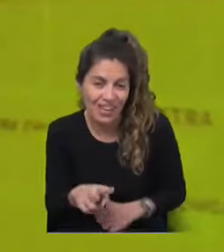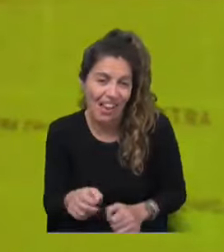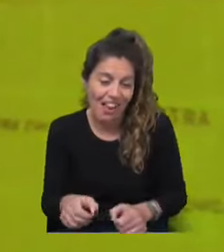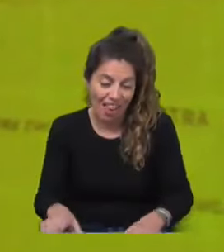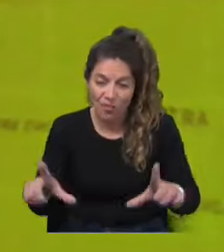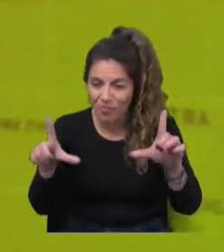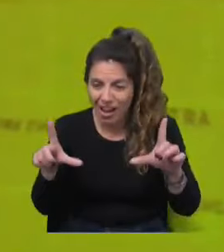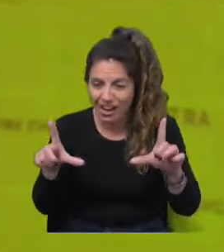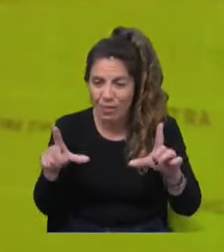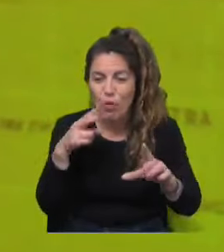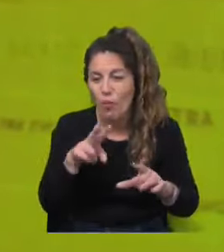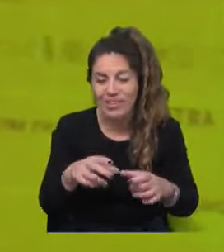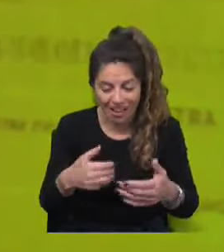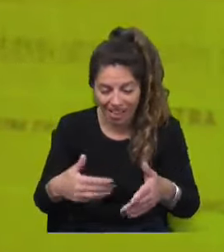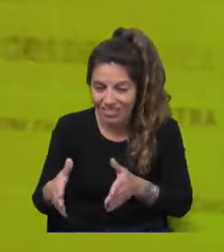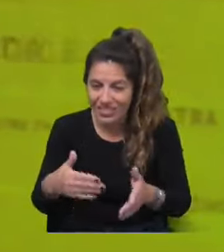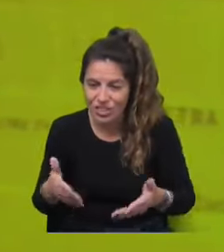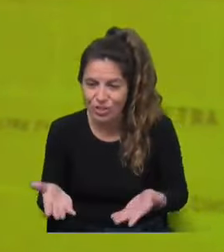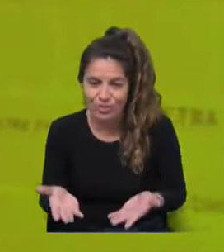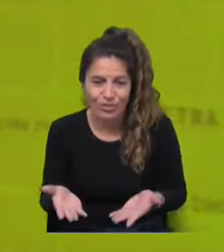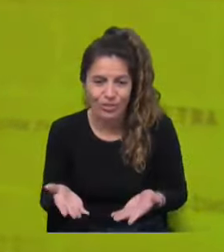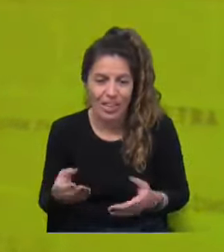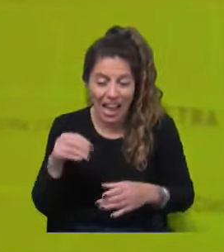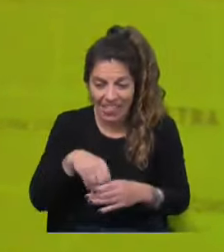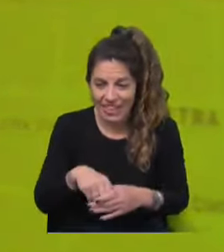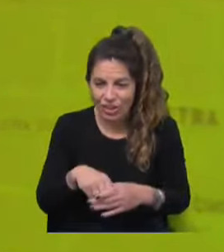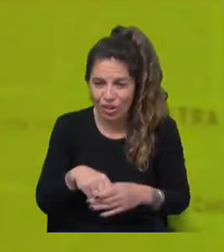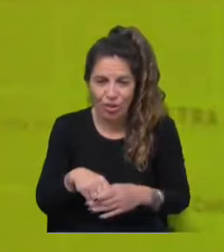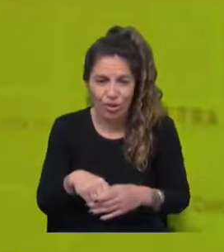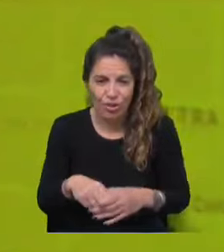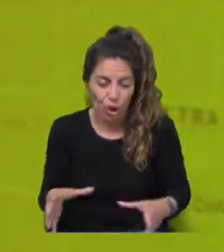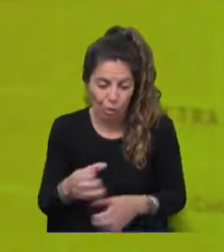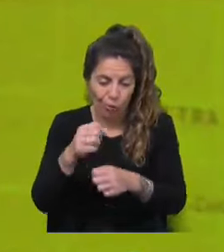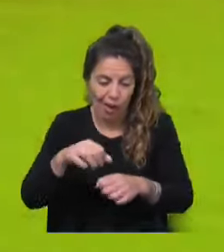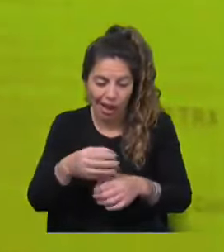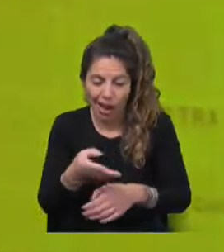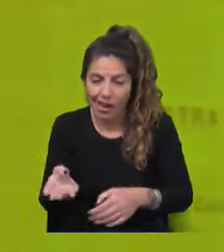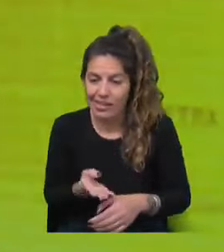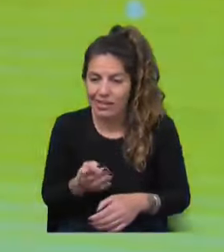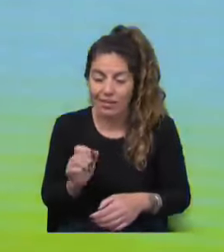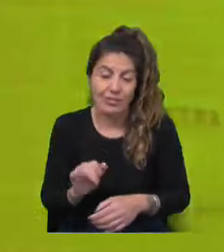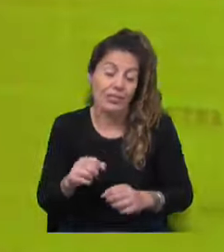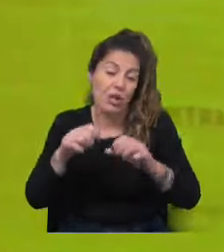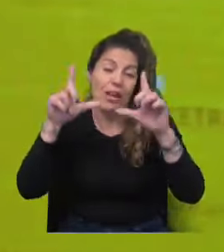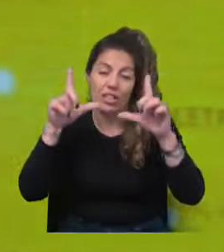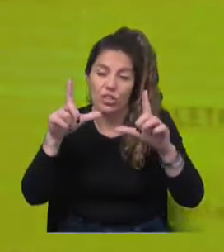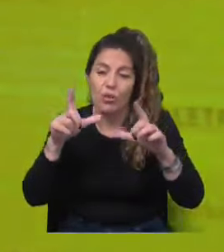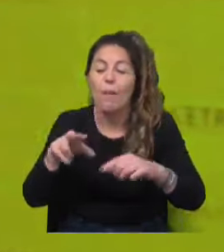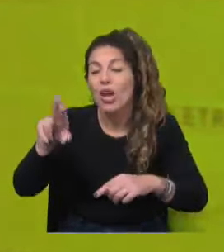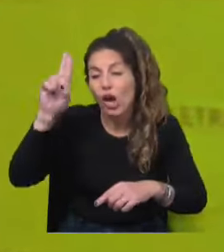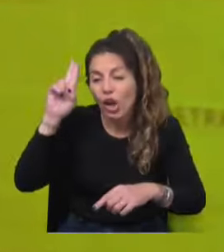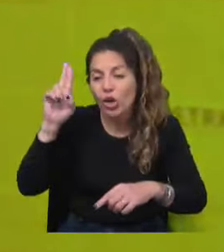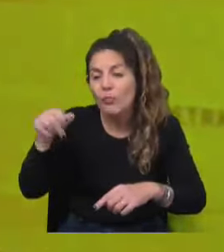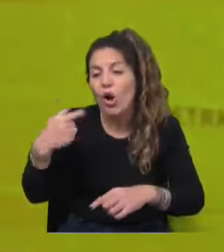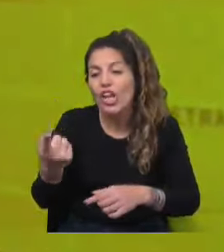imagen... Boyas ladrillos, ¿tá? Adentro de lo que supuestamente era toda harina. Bueno, ahí te tiene que llamar la atención. Pero recordemos que